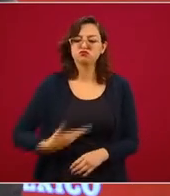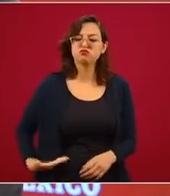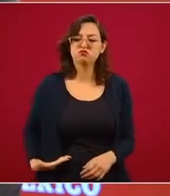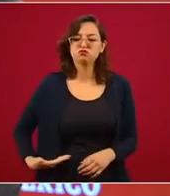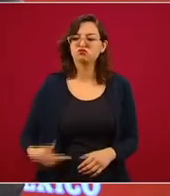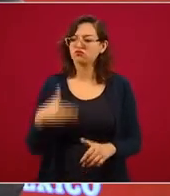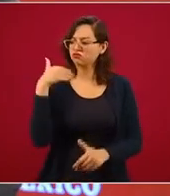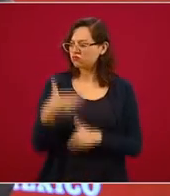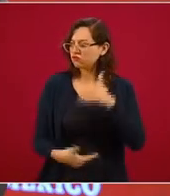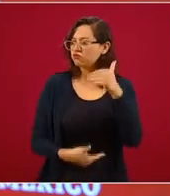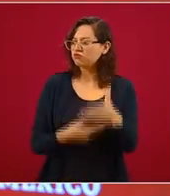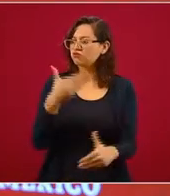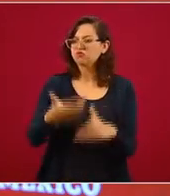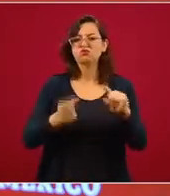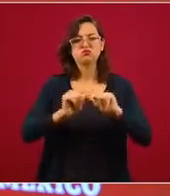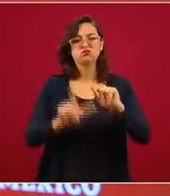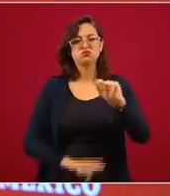este proceso